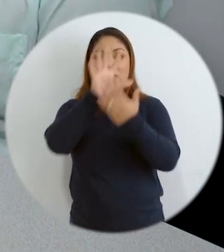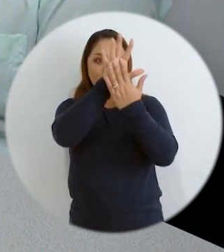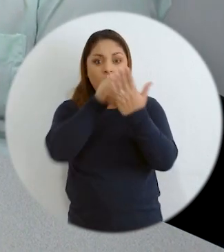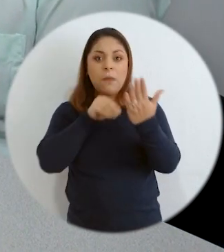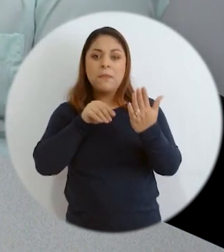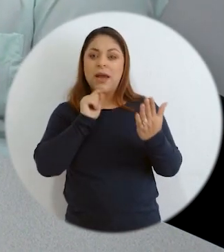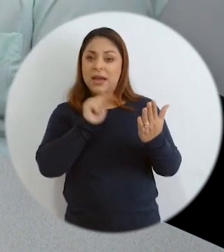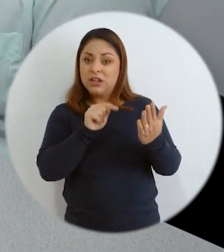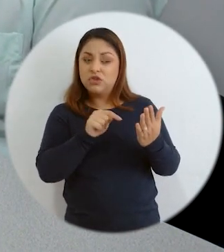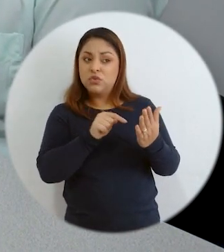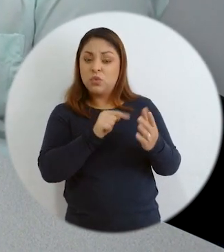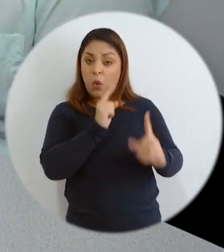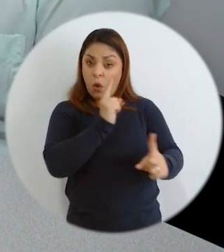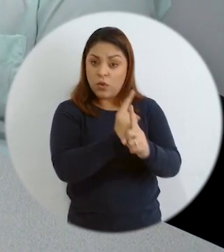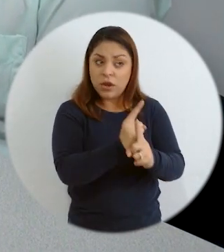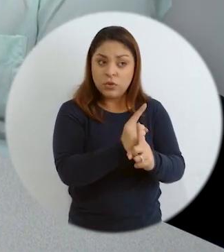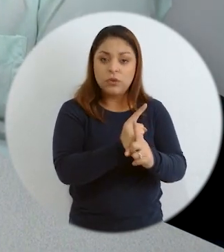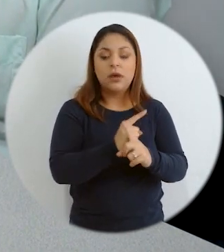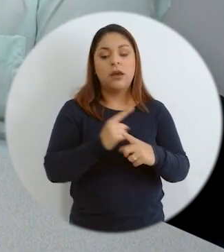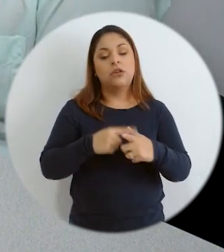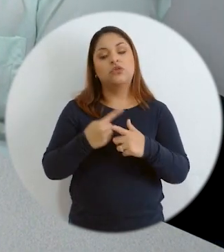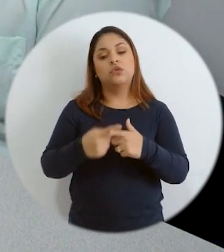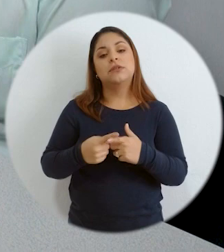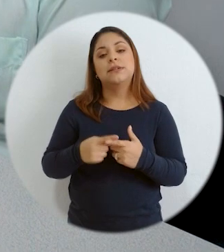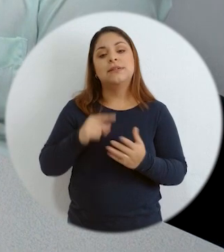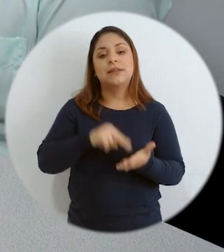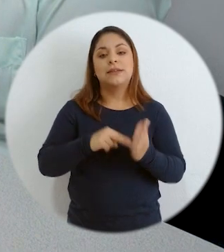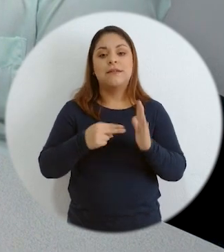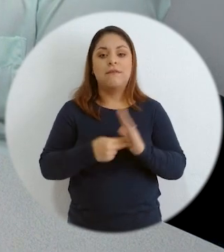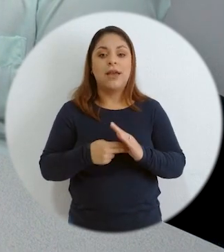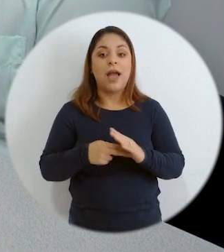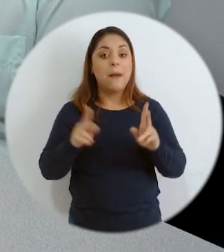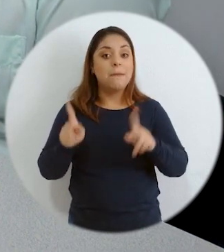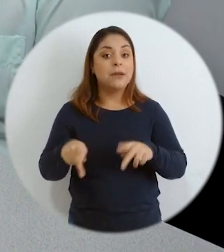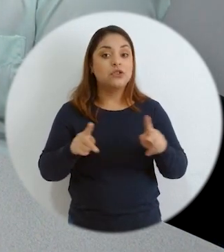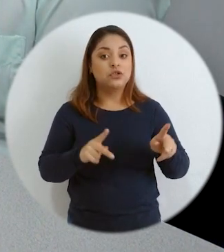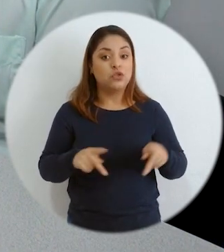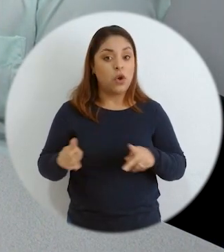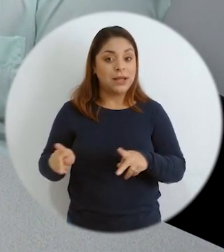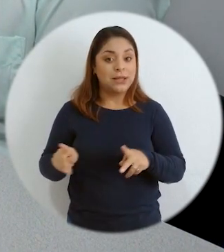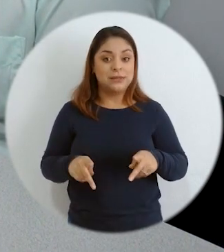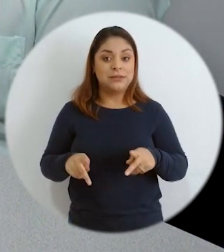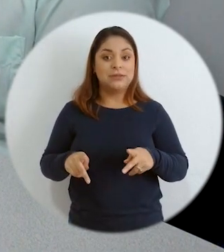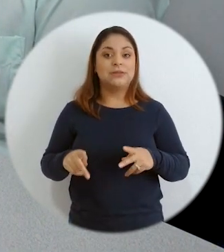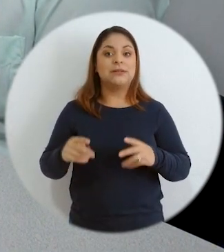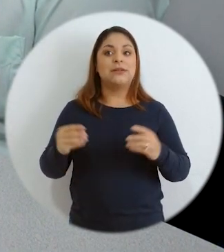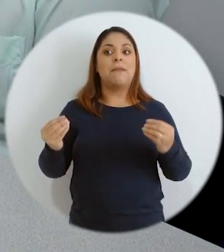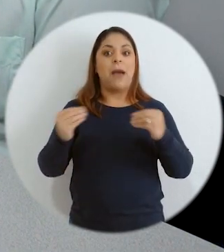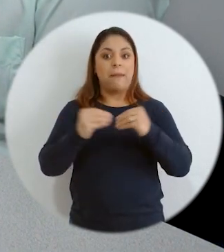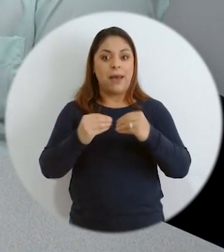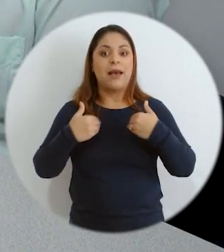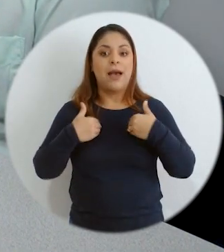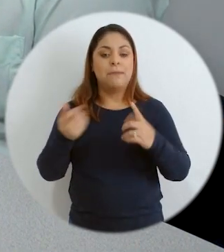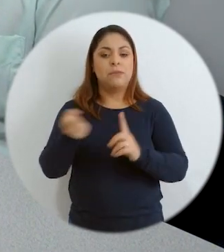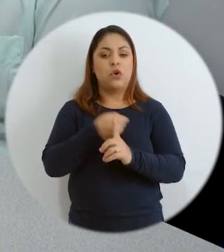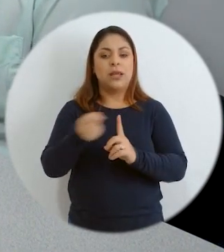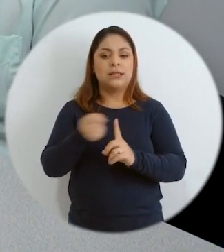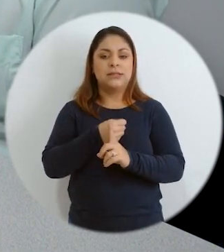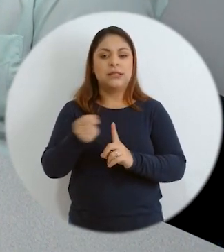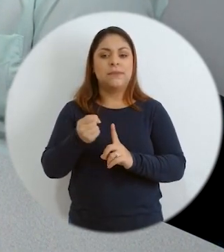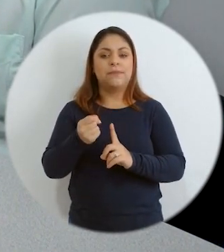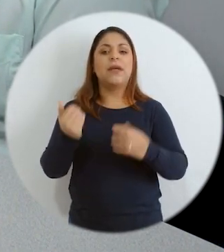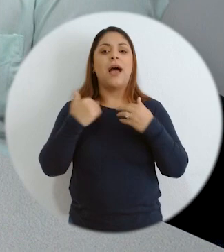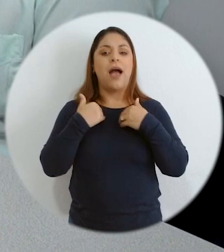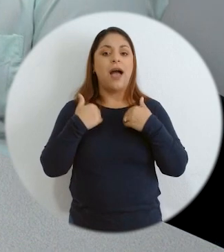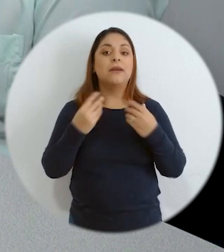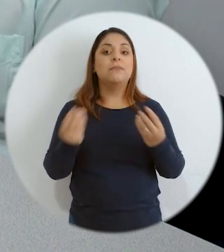vicario, aprendizaje por repetición es correcto, entonces esto significaría que las personas en los contextos de más